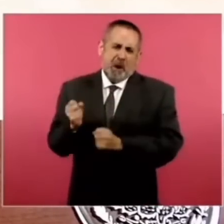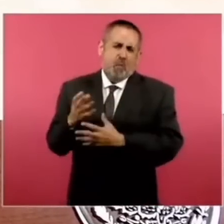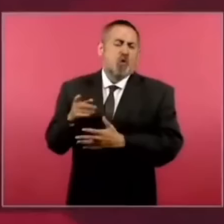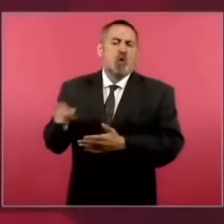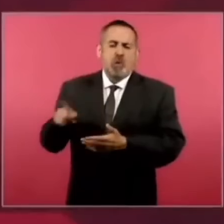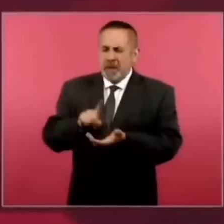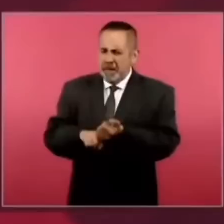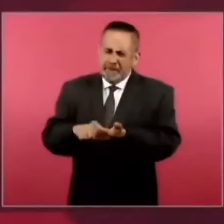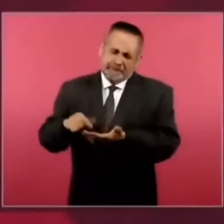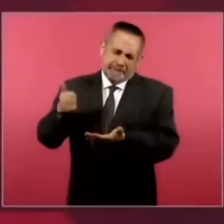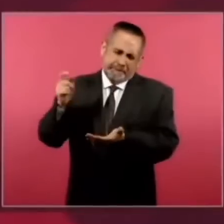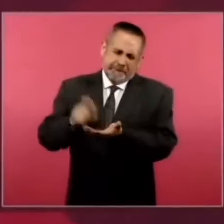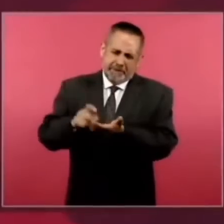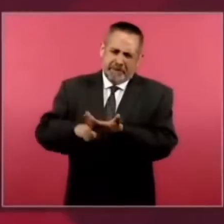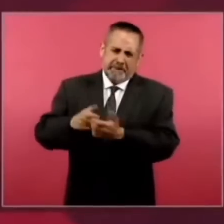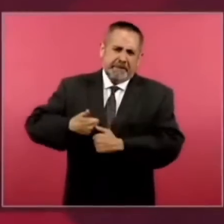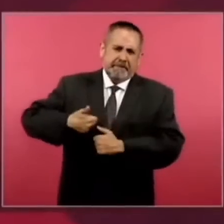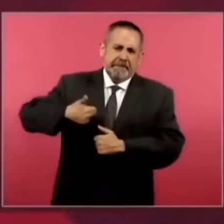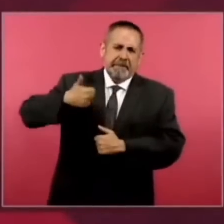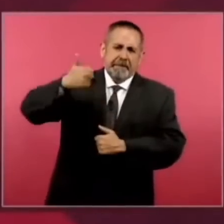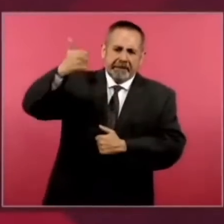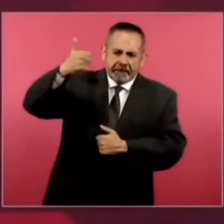puede poner